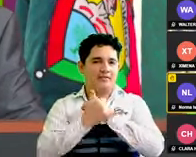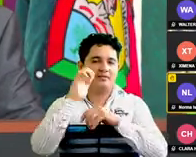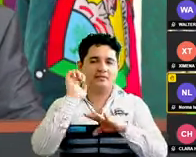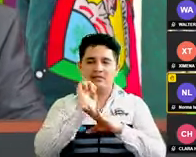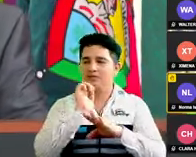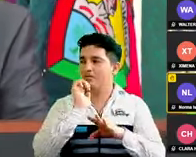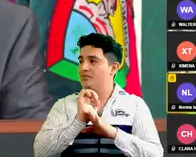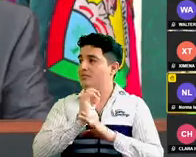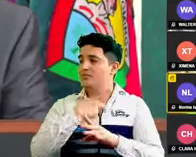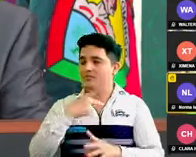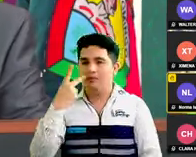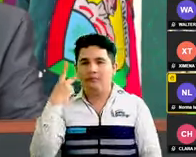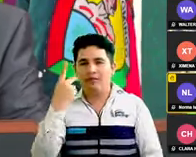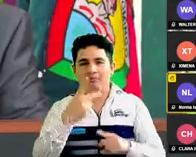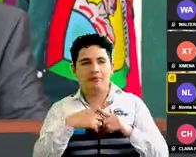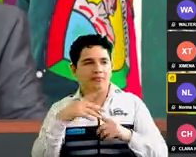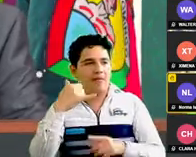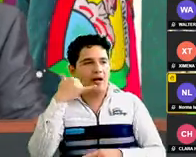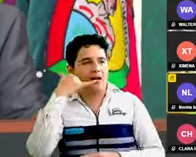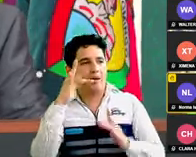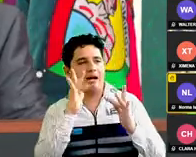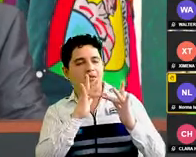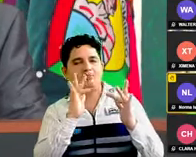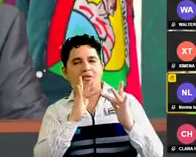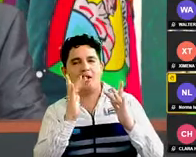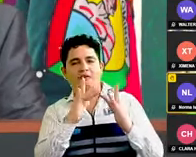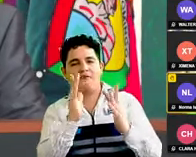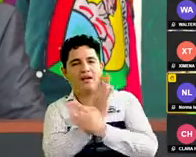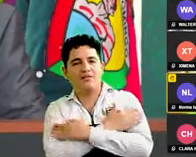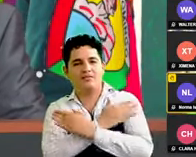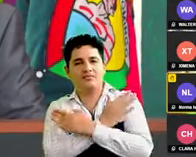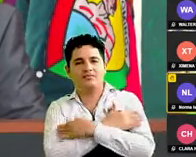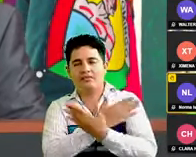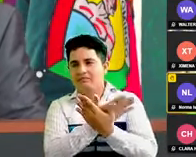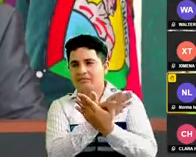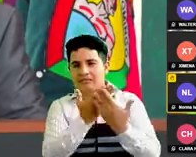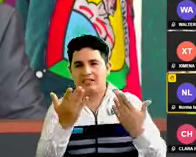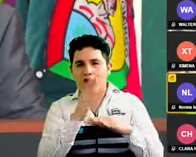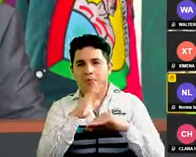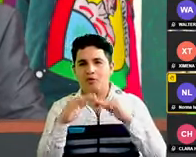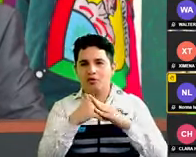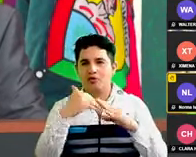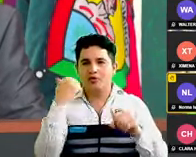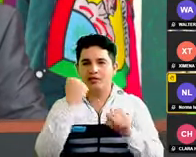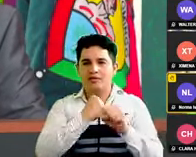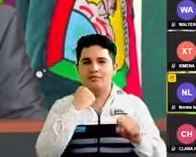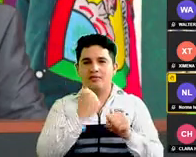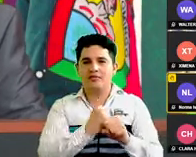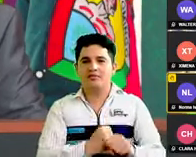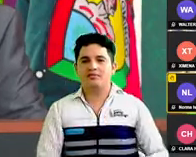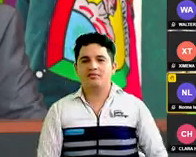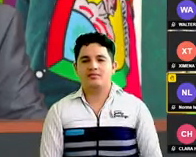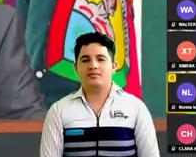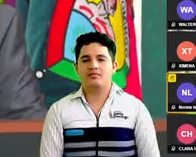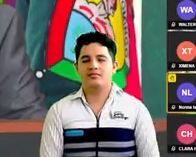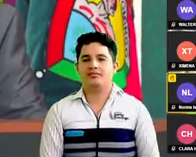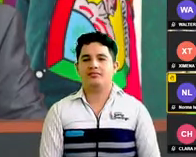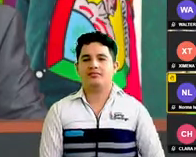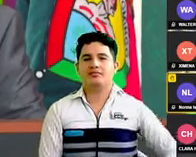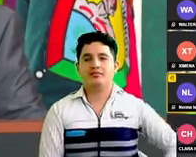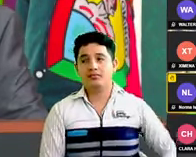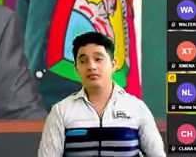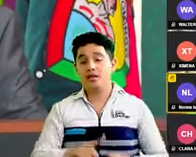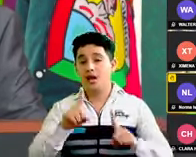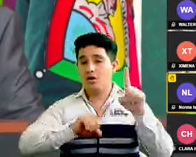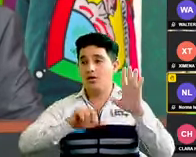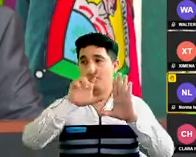Si las condiciones de la vialidad hubiesen sido diferentes, de pronto ellos físicamente estaban acá, pero estuvieron virtualmente. Eso nada